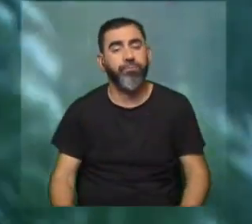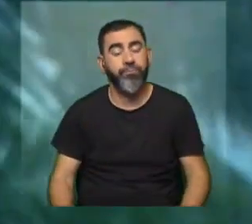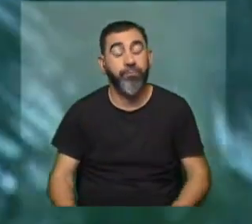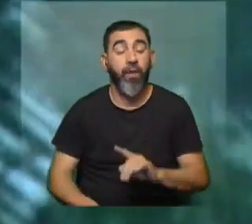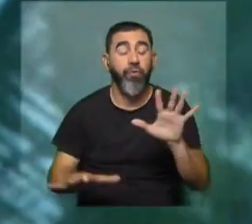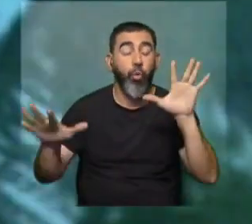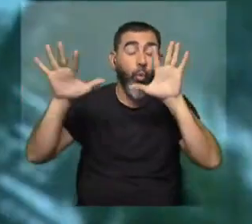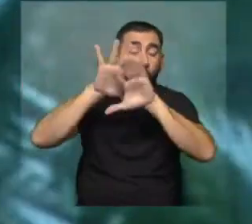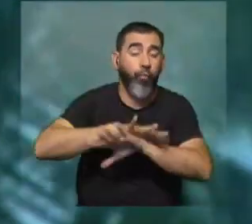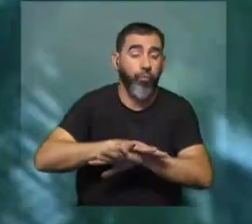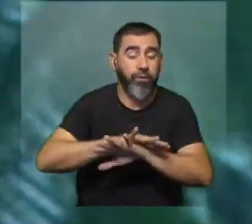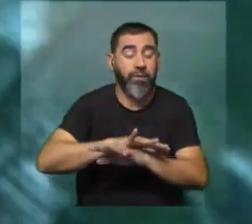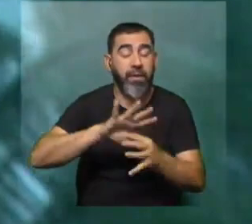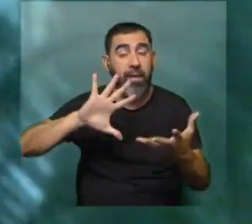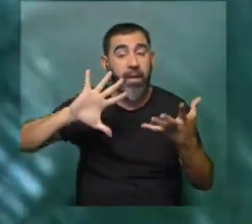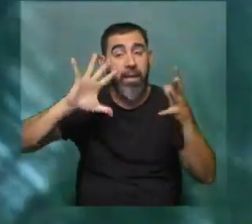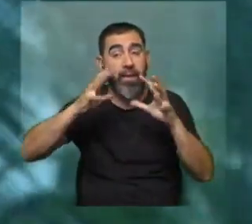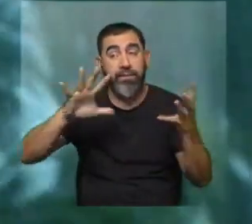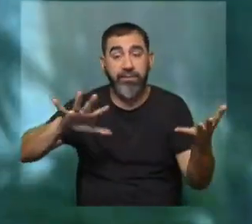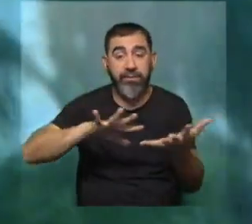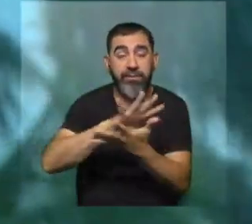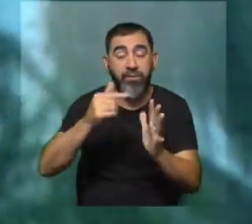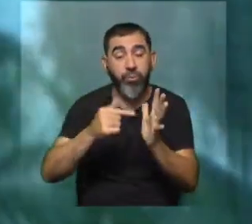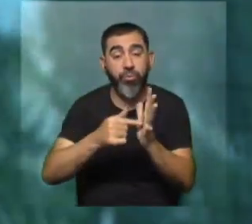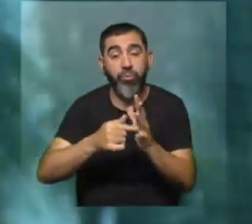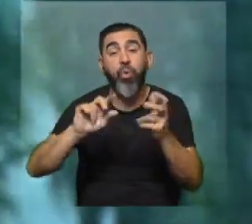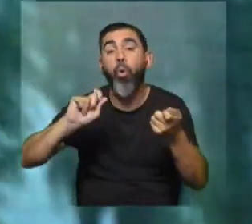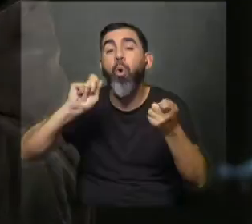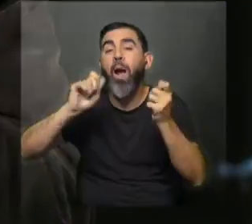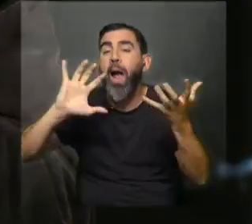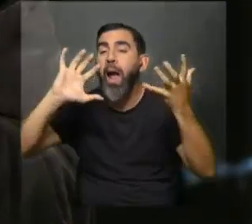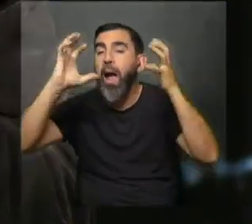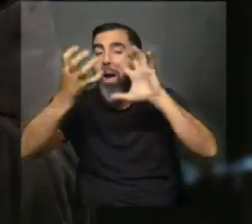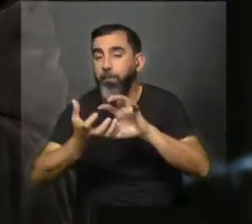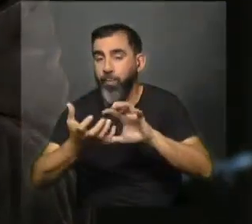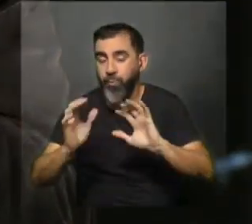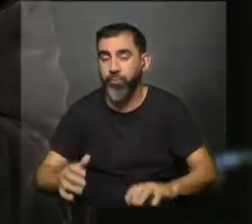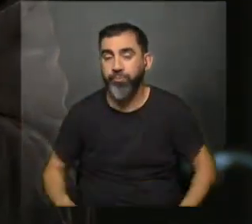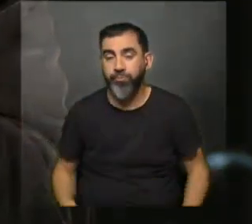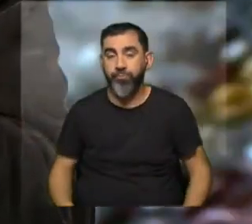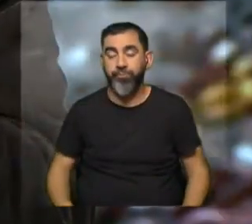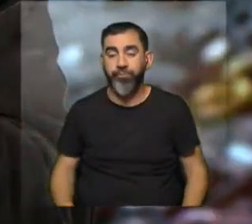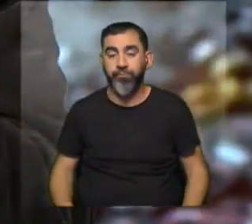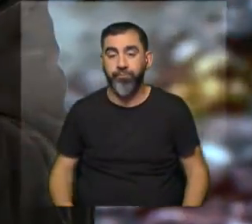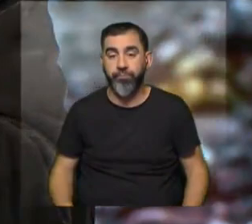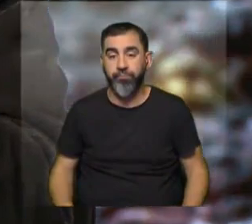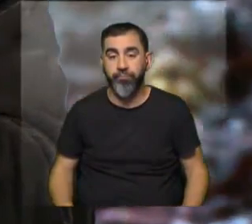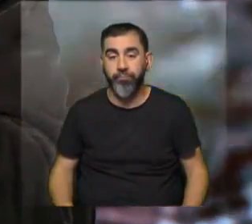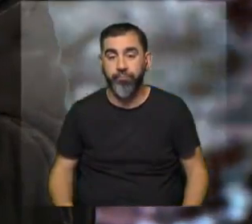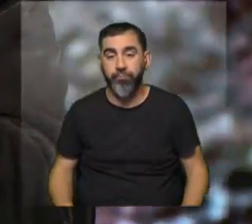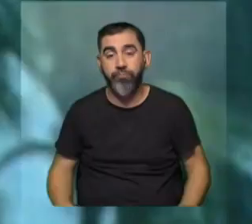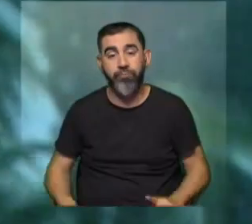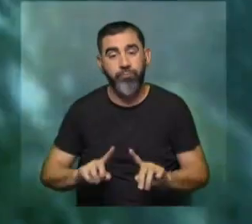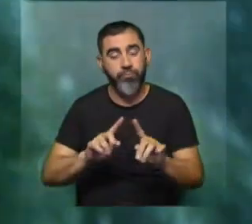un episodio climático con el cambio climático. Y ahí viene lo que ustedes siempre ponen énfasis, no